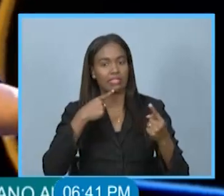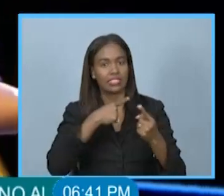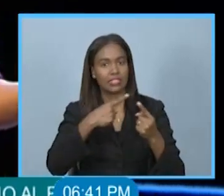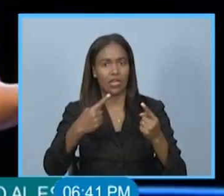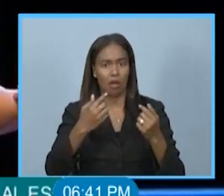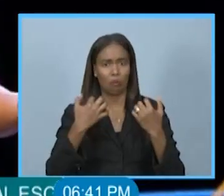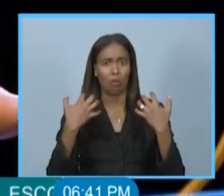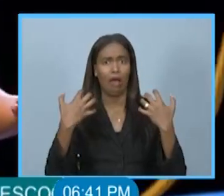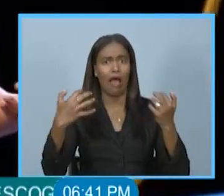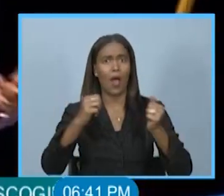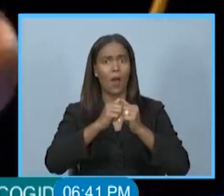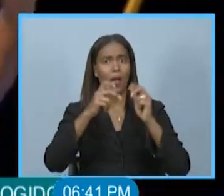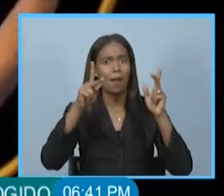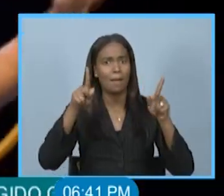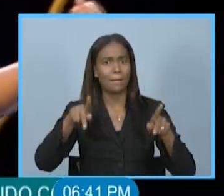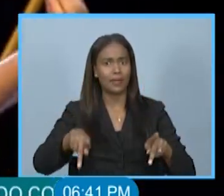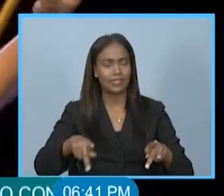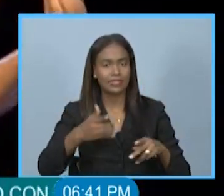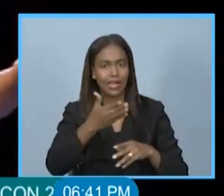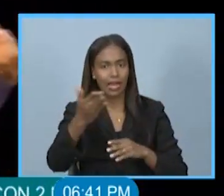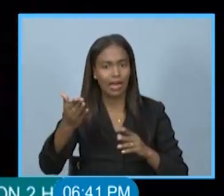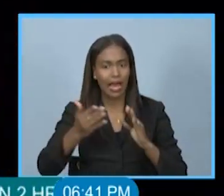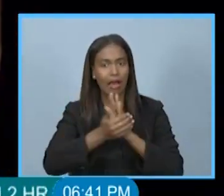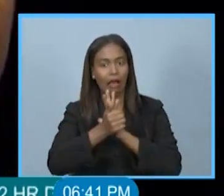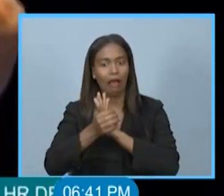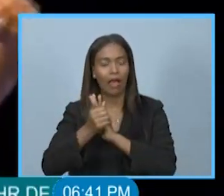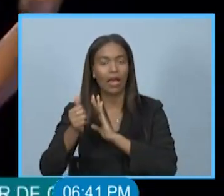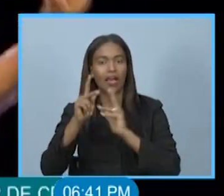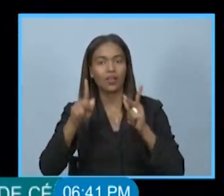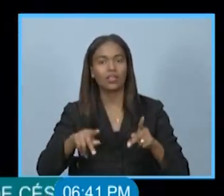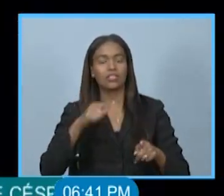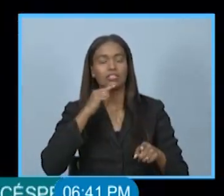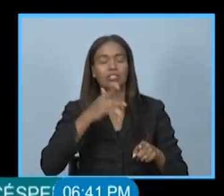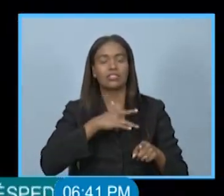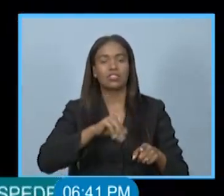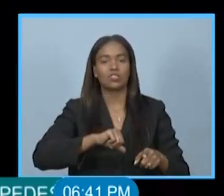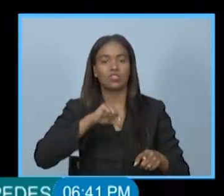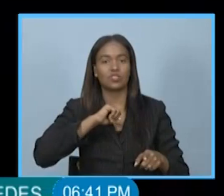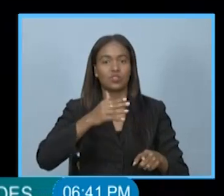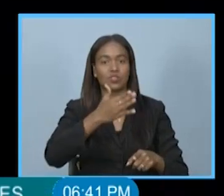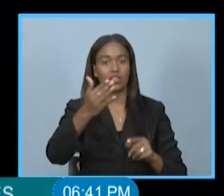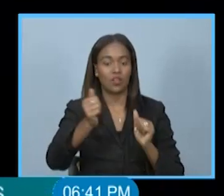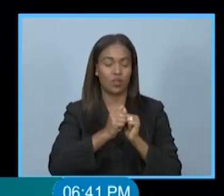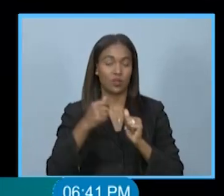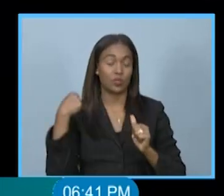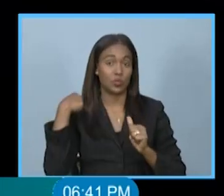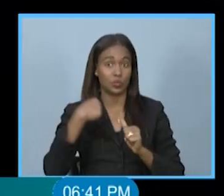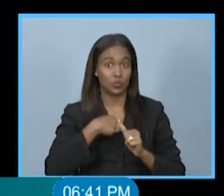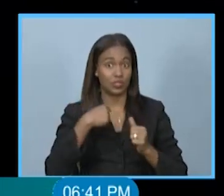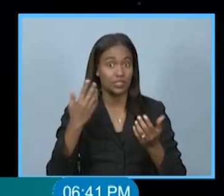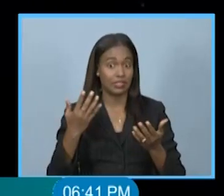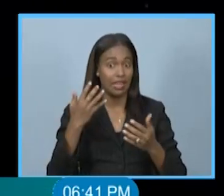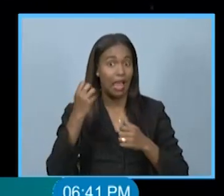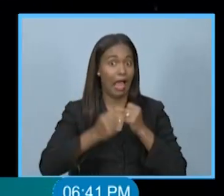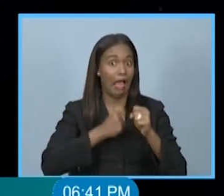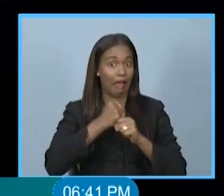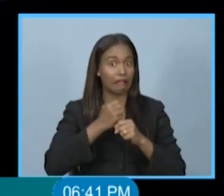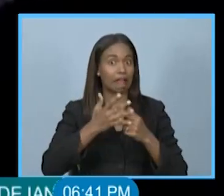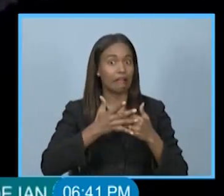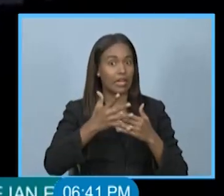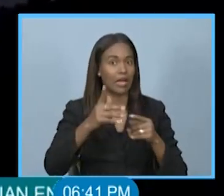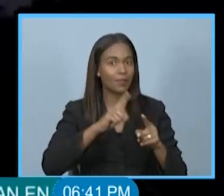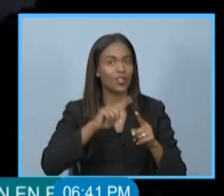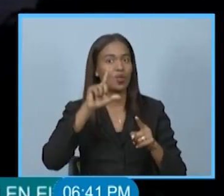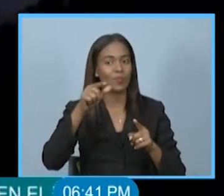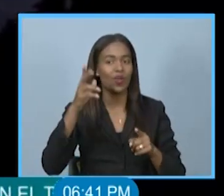frente a tanto público frente a tanto talento que me siento orgullosa de que ustedes sean el relevo me quedan unos añitos después vienen ustedes así que